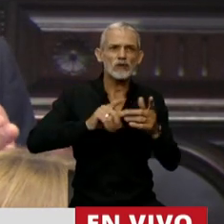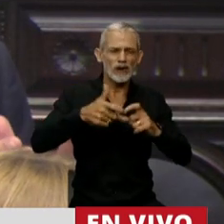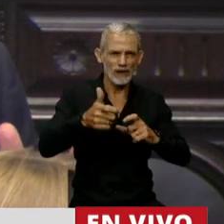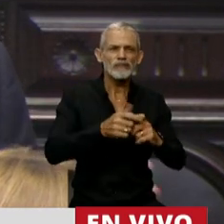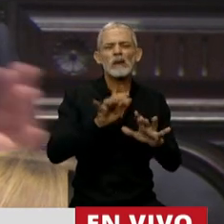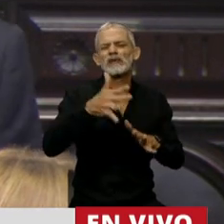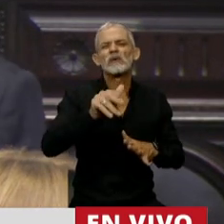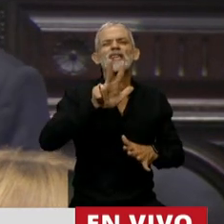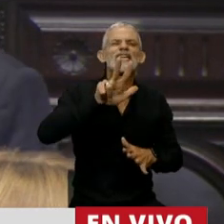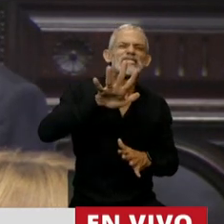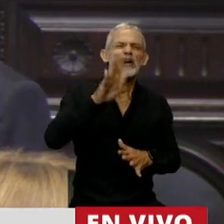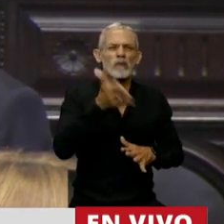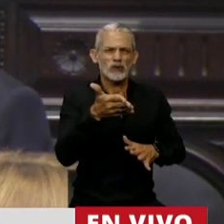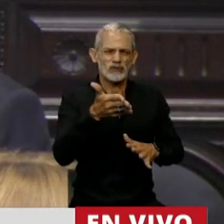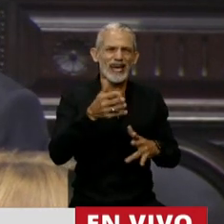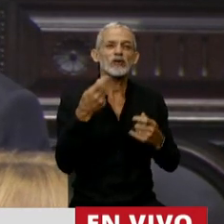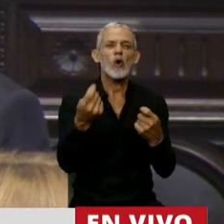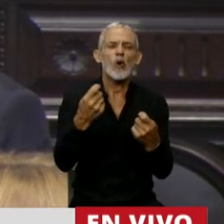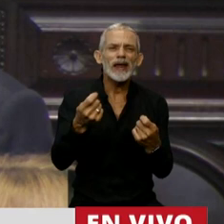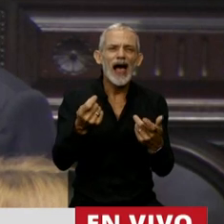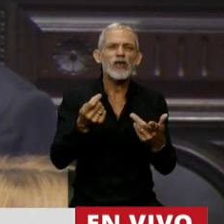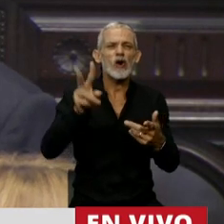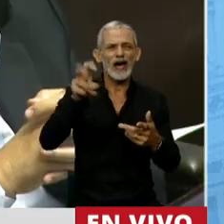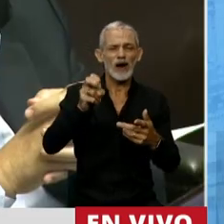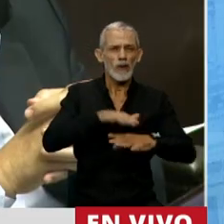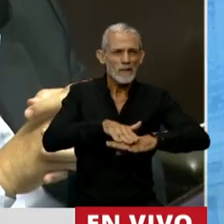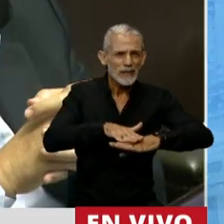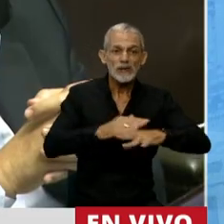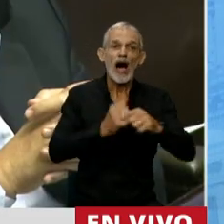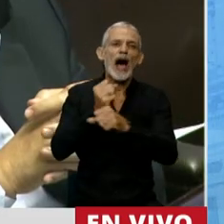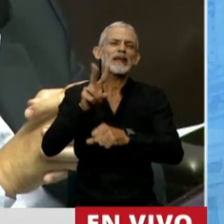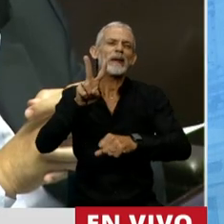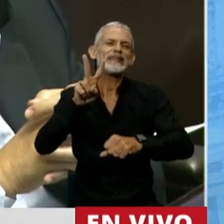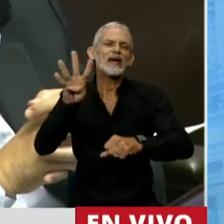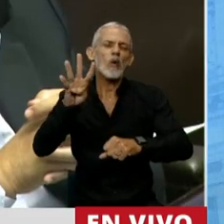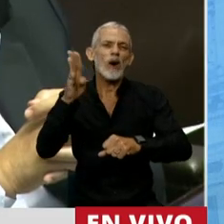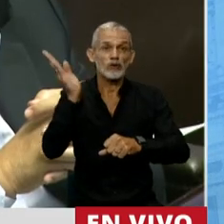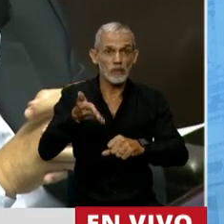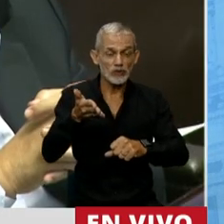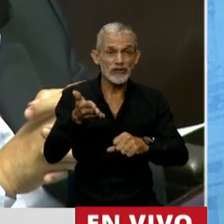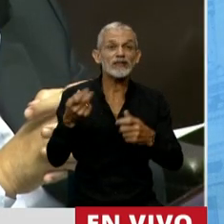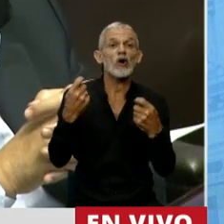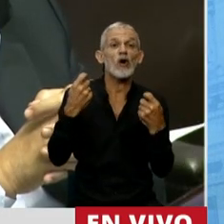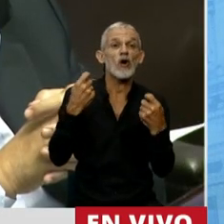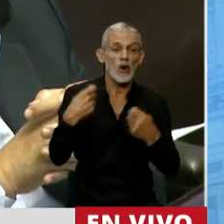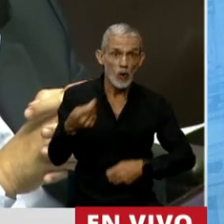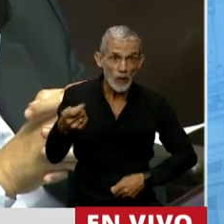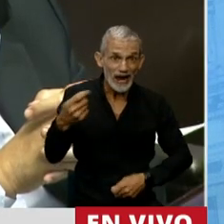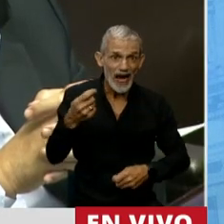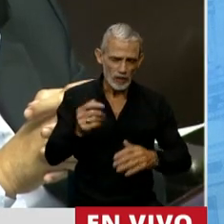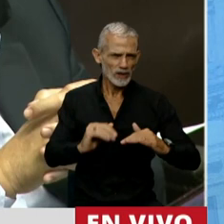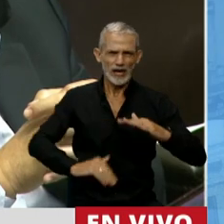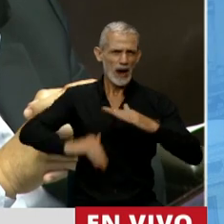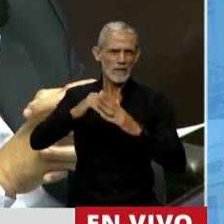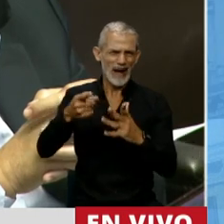Recibieron entre un 35% los jubilados que cobran la mínima hasta un 24% aquellos que cobran el